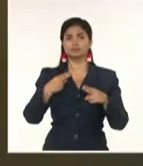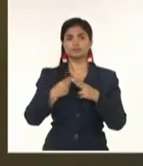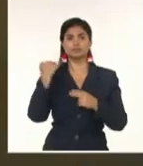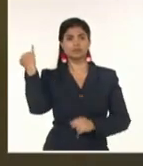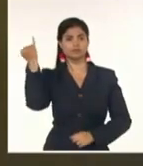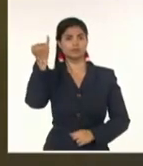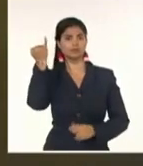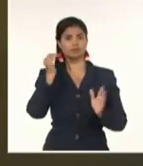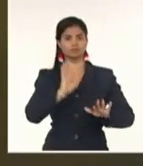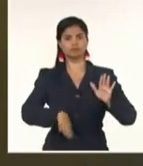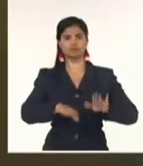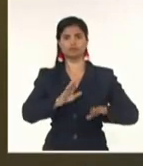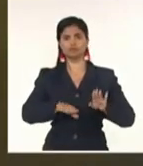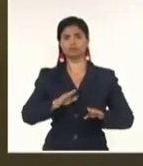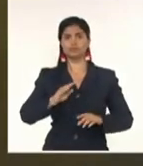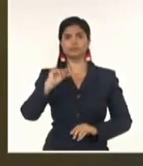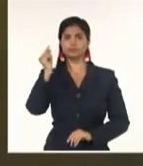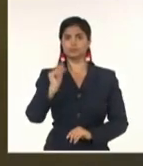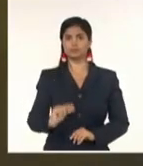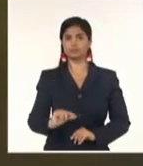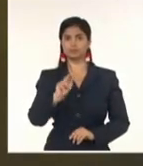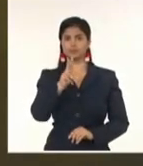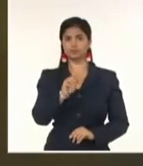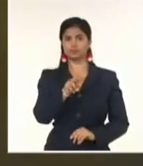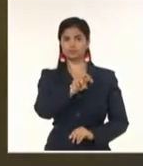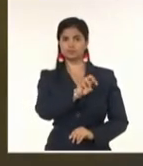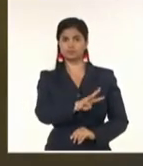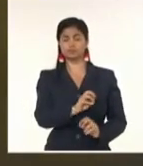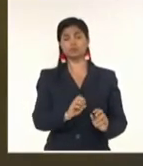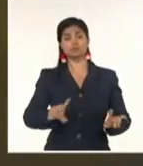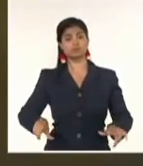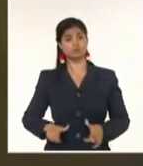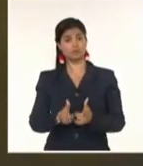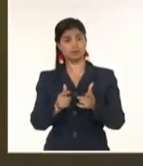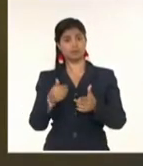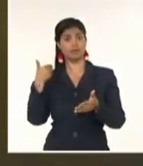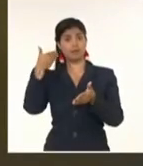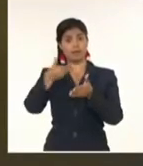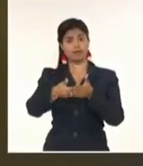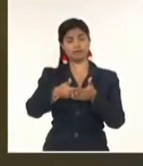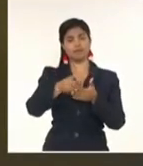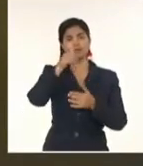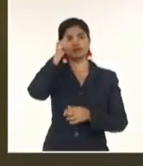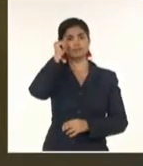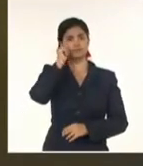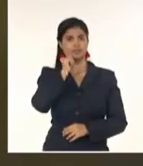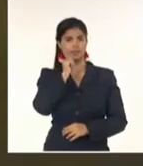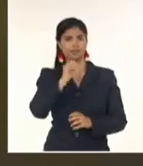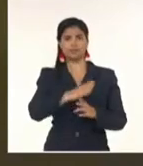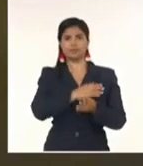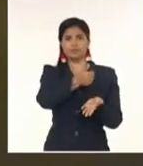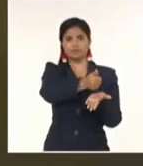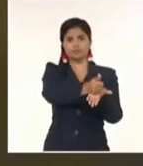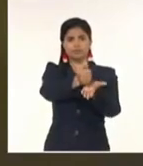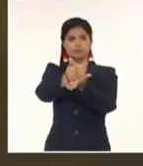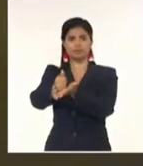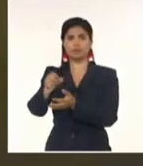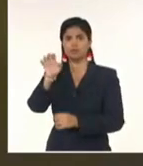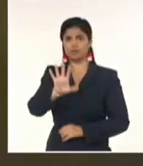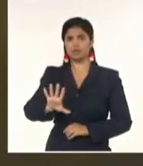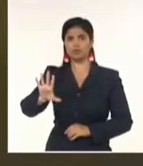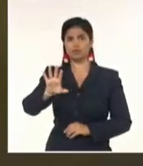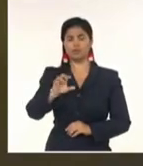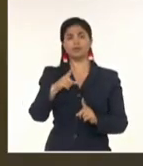Italia 2024 se celebra este próximo sábado en varias ciudades del país europeo. El tema central es Cuba en